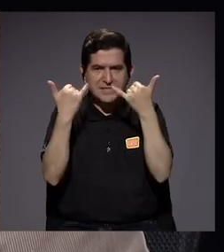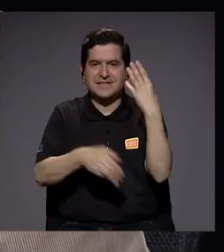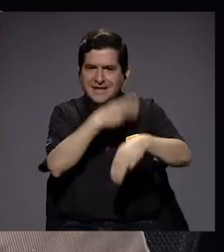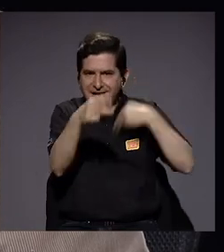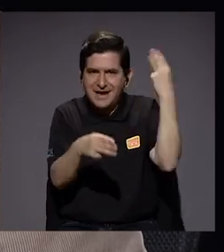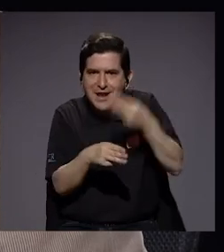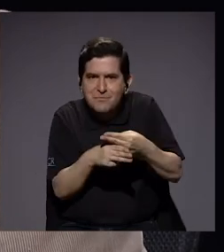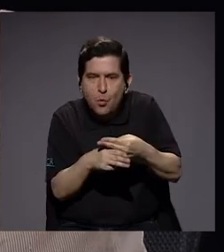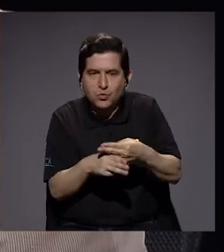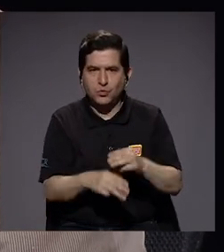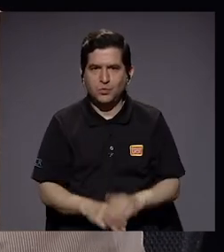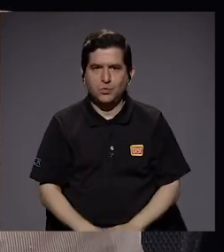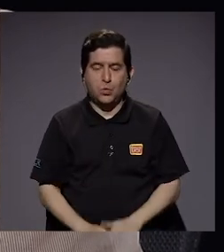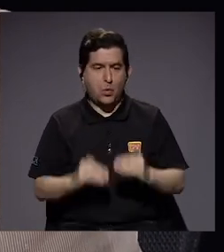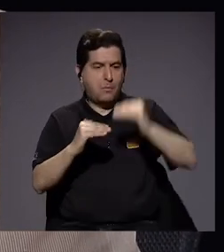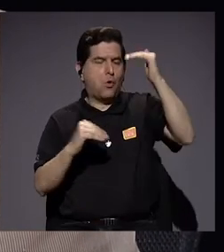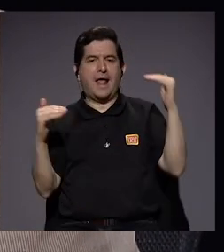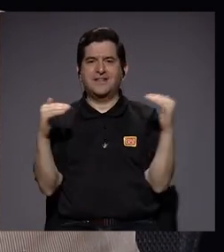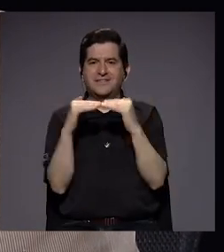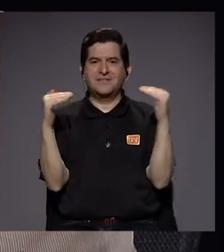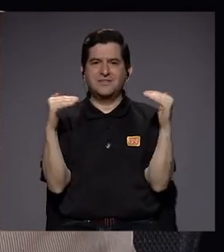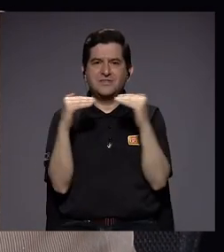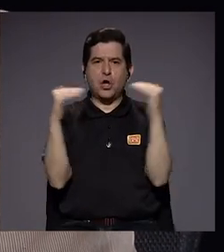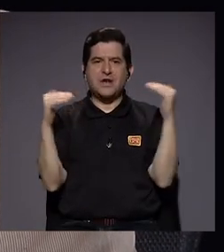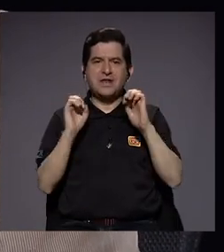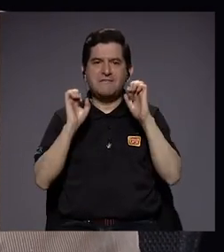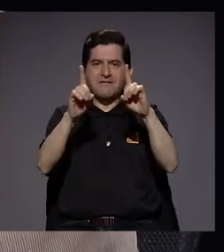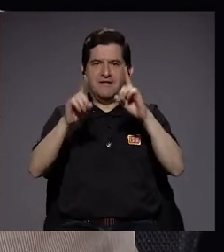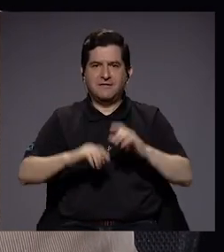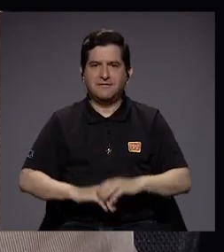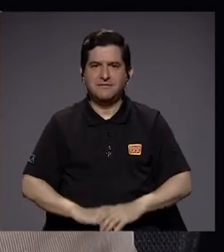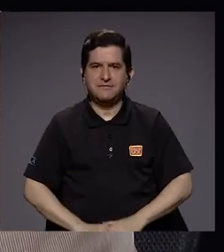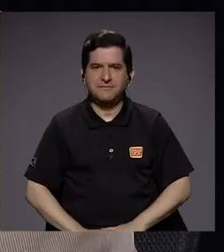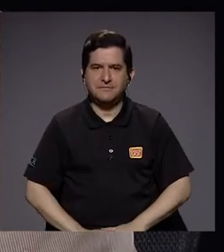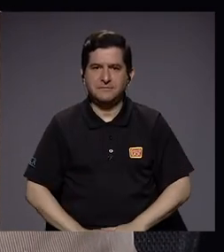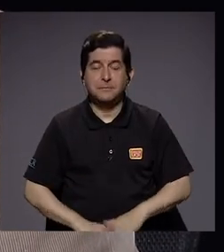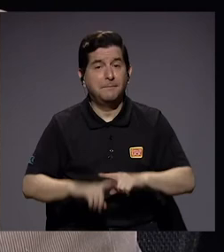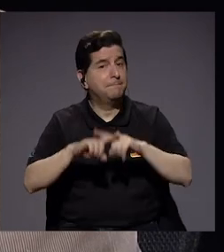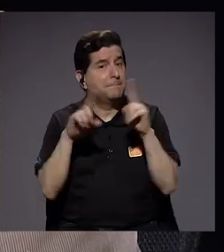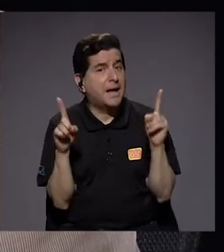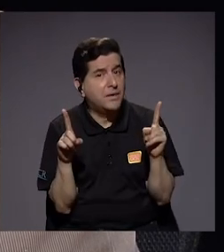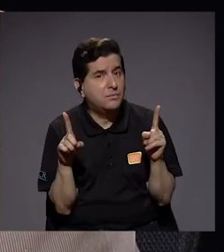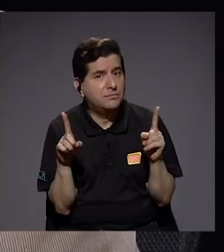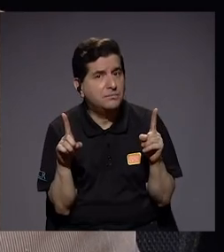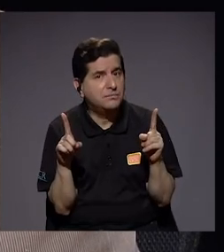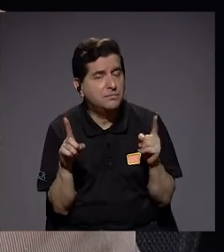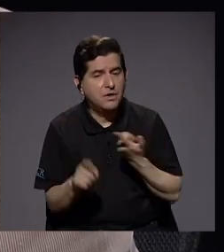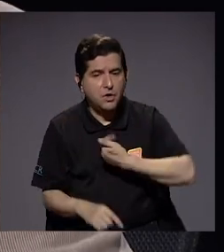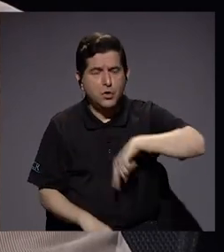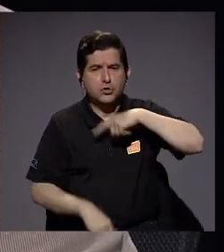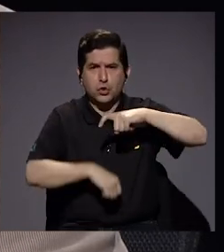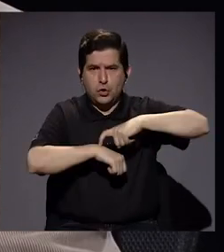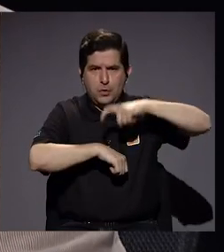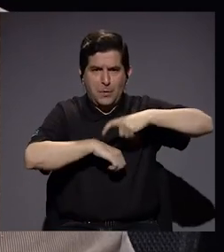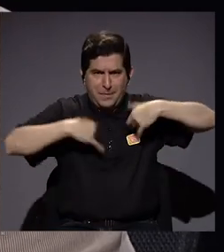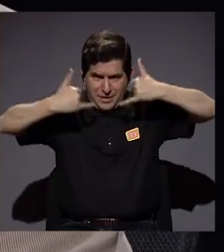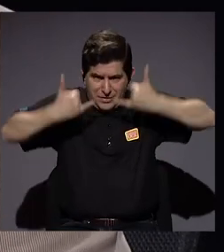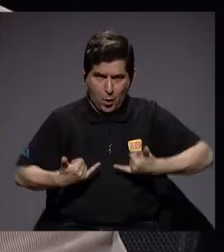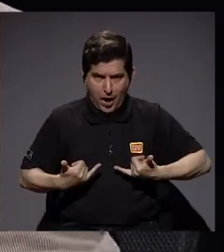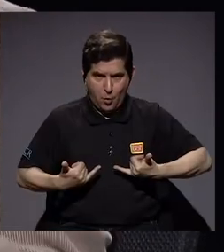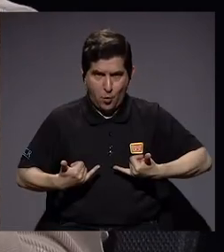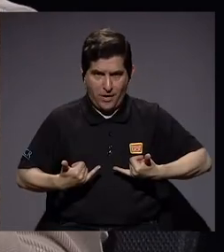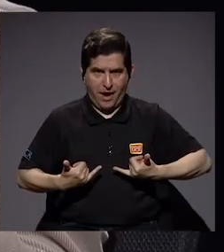incluso a nivel mundial por los altos estándares de educación. Uh-huh. ¿Verdad? Sin embargo, estamos en un